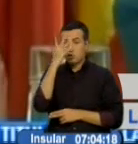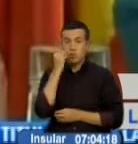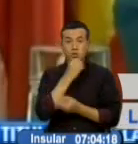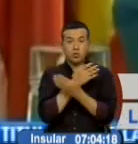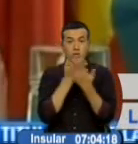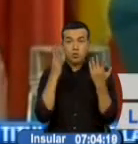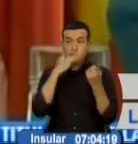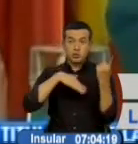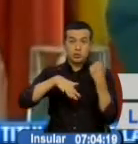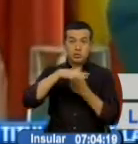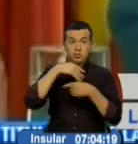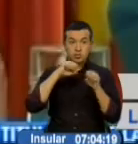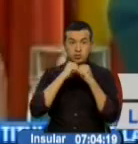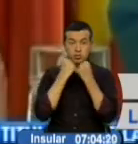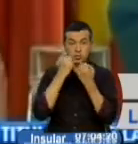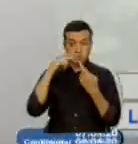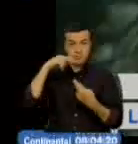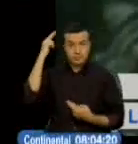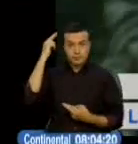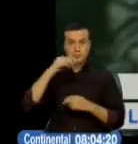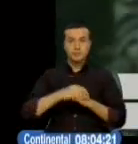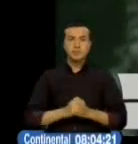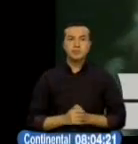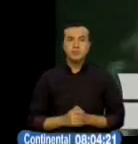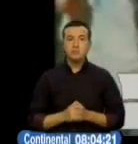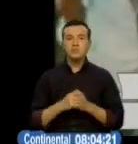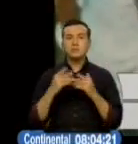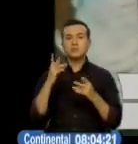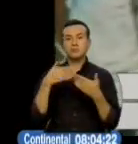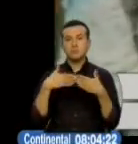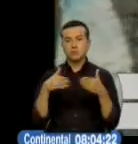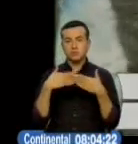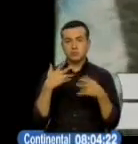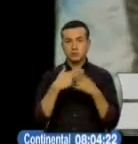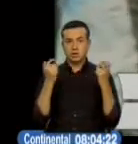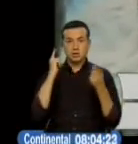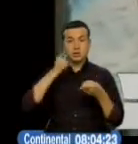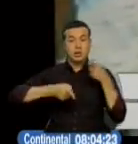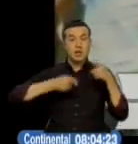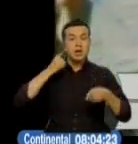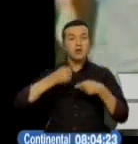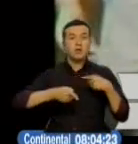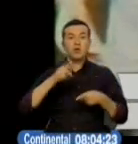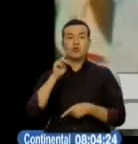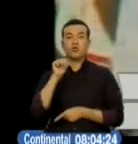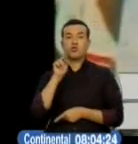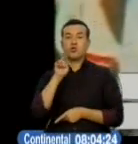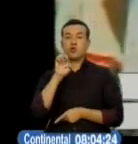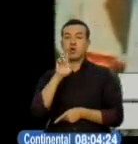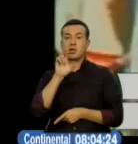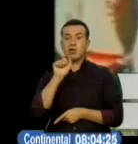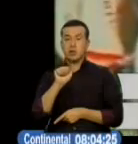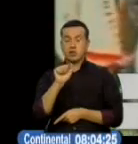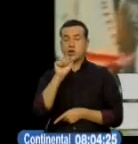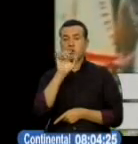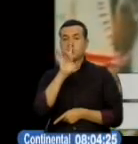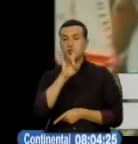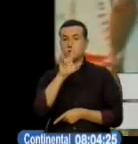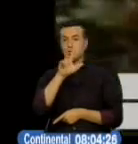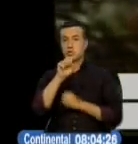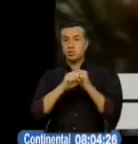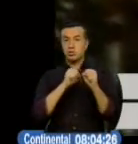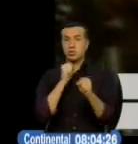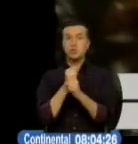sobre el panorama social de la región. En Panamá murió el exdictador Manuel Antonio Noriega a los 83 años en un hospital público en donde